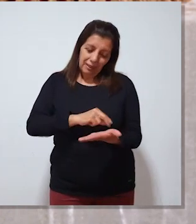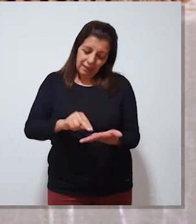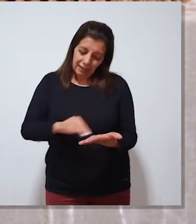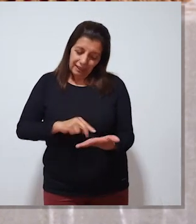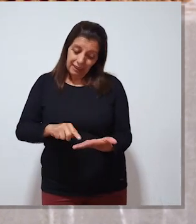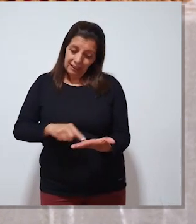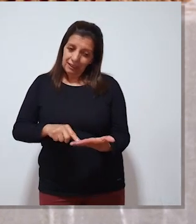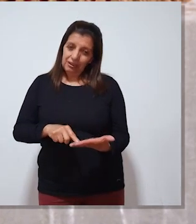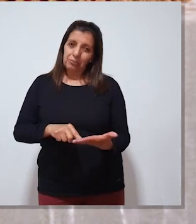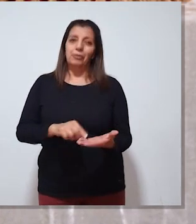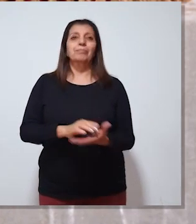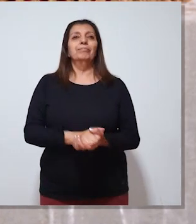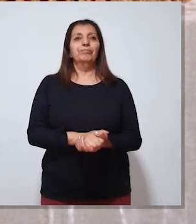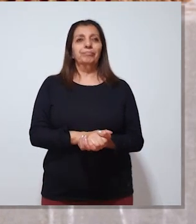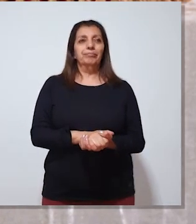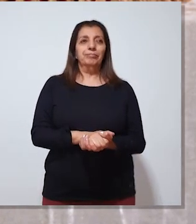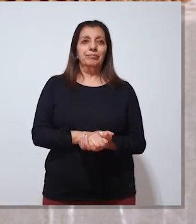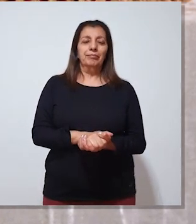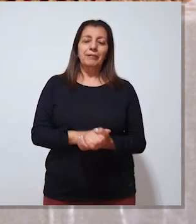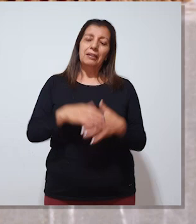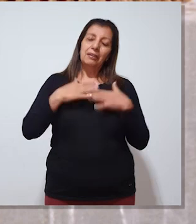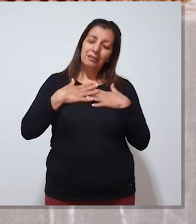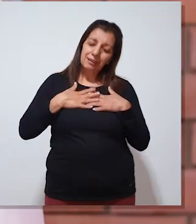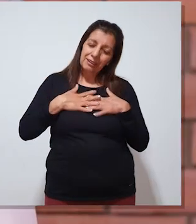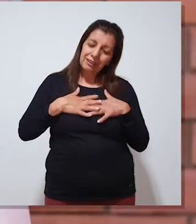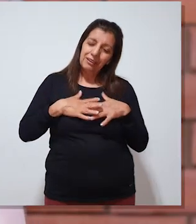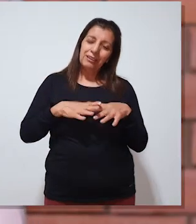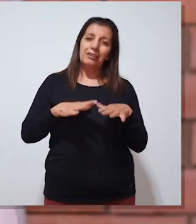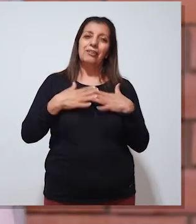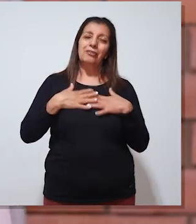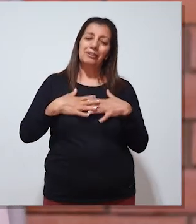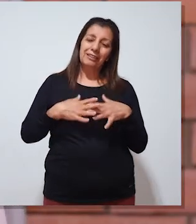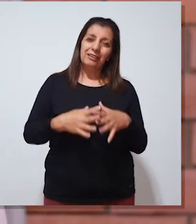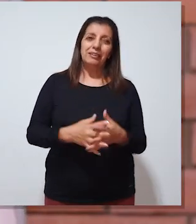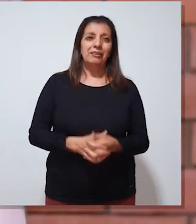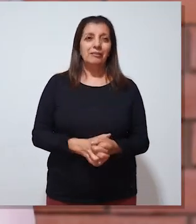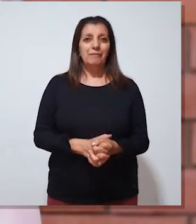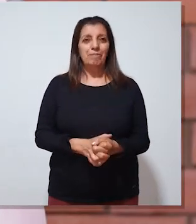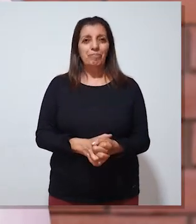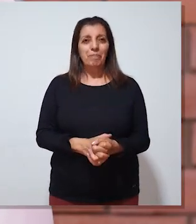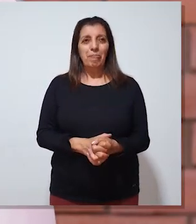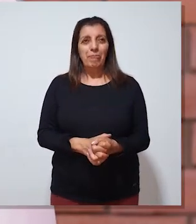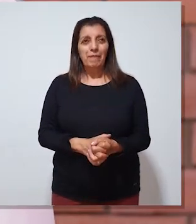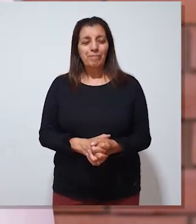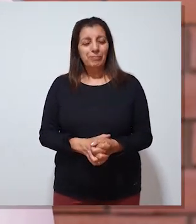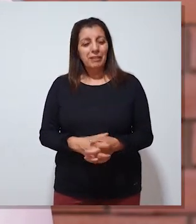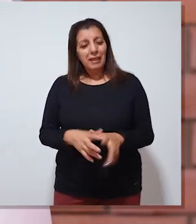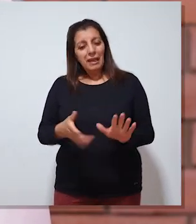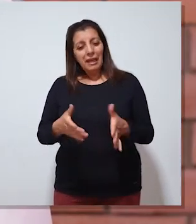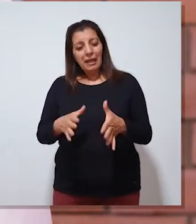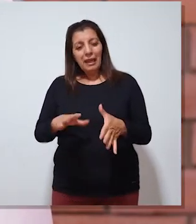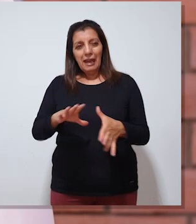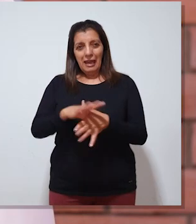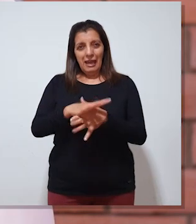y sereno, ante la obra de Dios en su vida. A semejanza de nuestra madre y patrona,